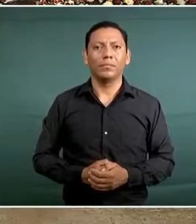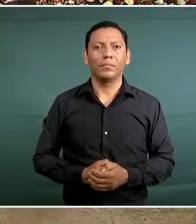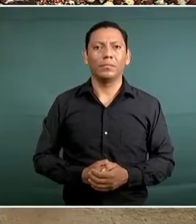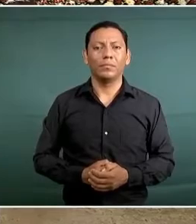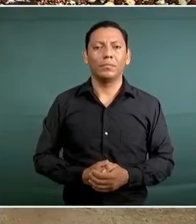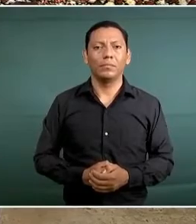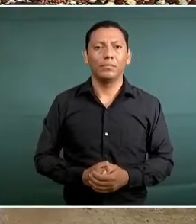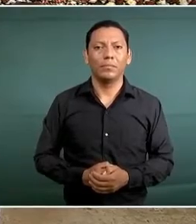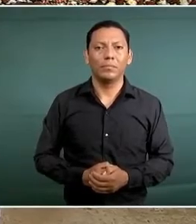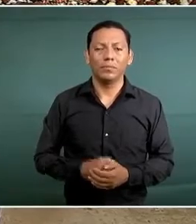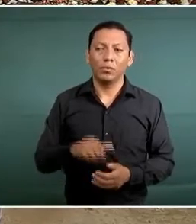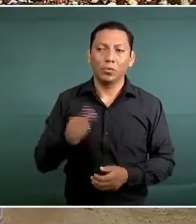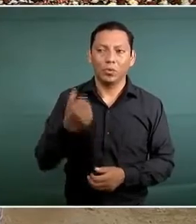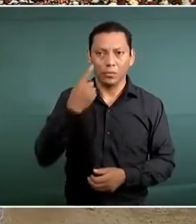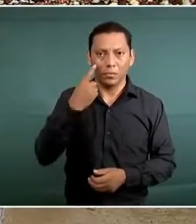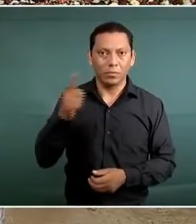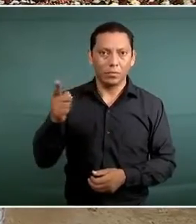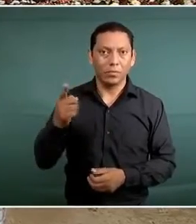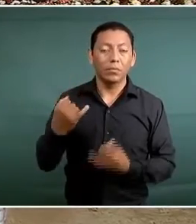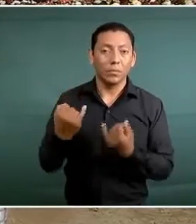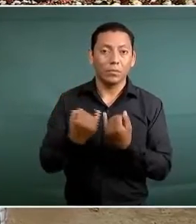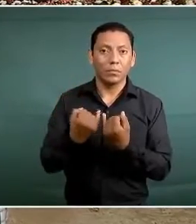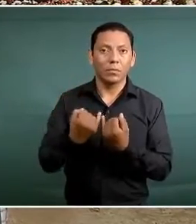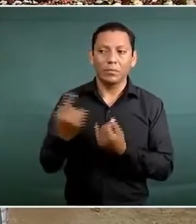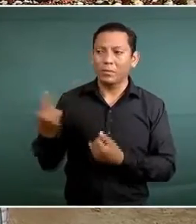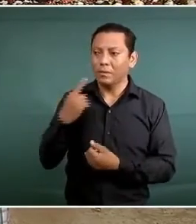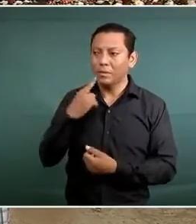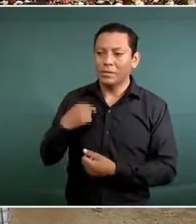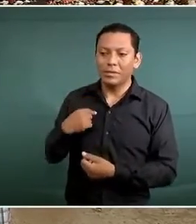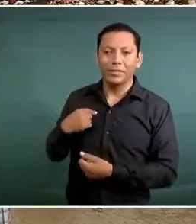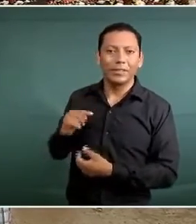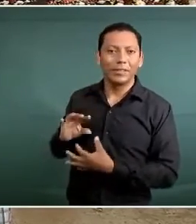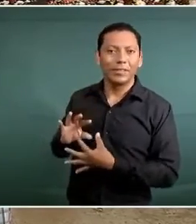ah no ahí está la otra si es que me vino aquí a soplar este